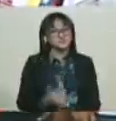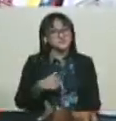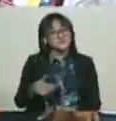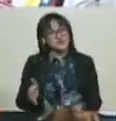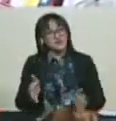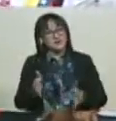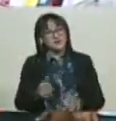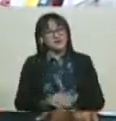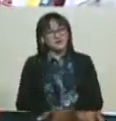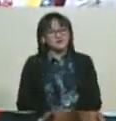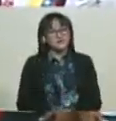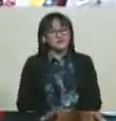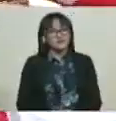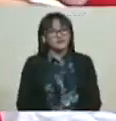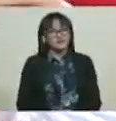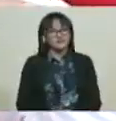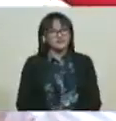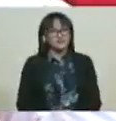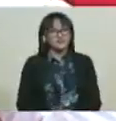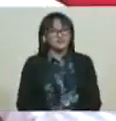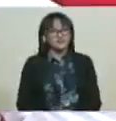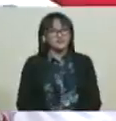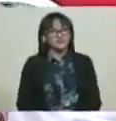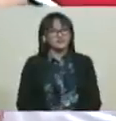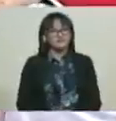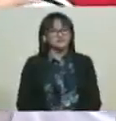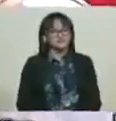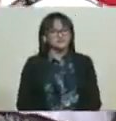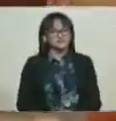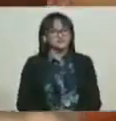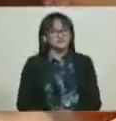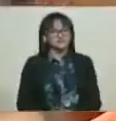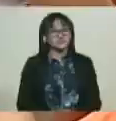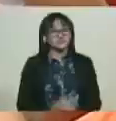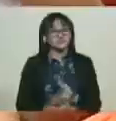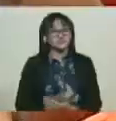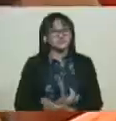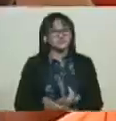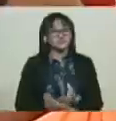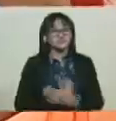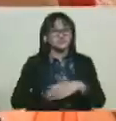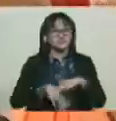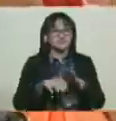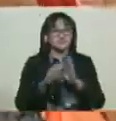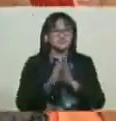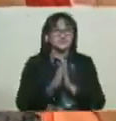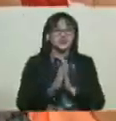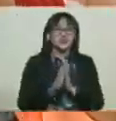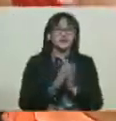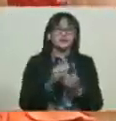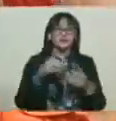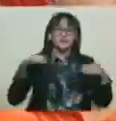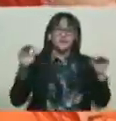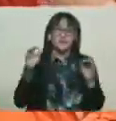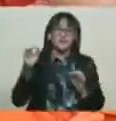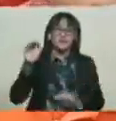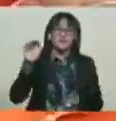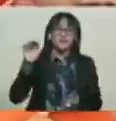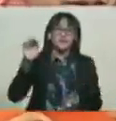ganar para enfrentar los problemas y abrirme los horizontes de futuro a